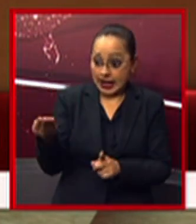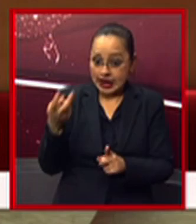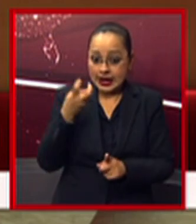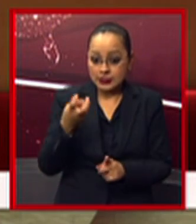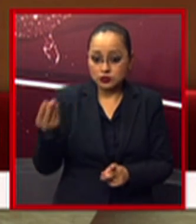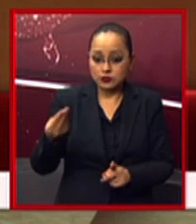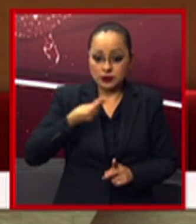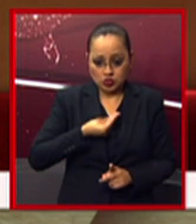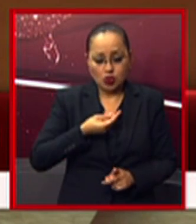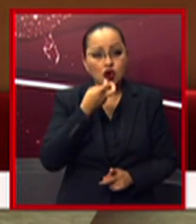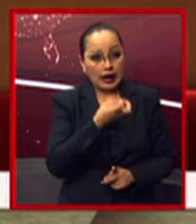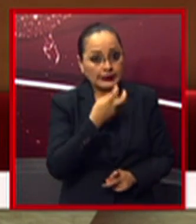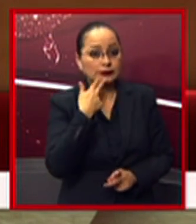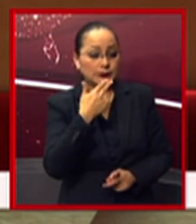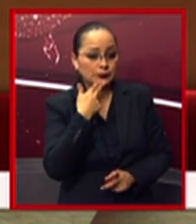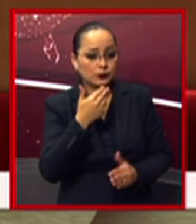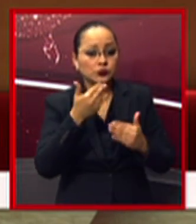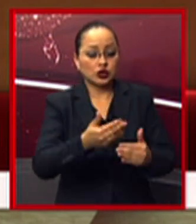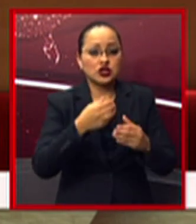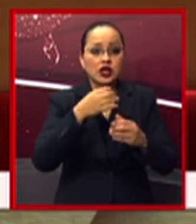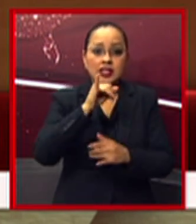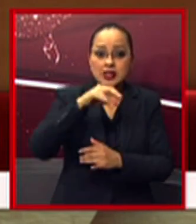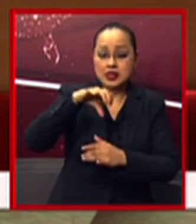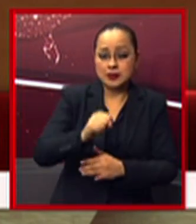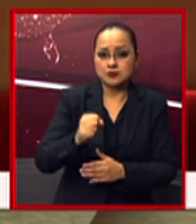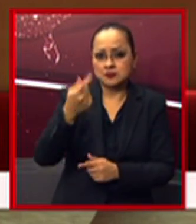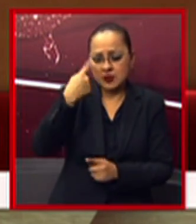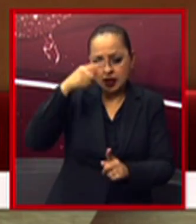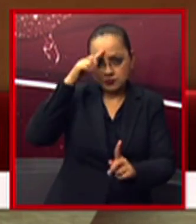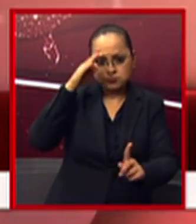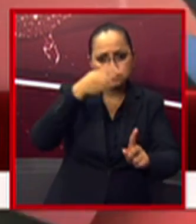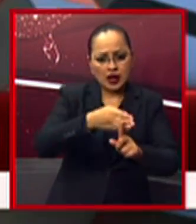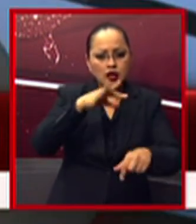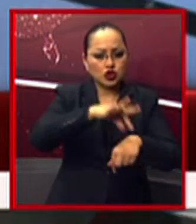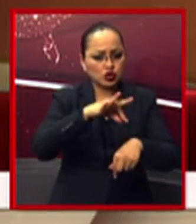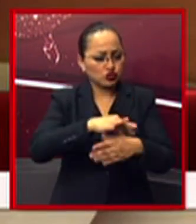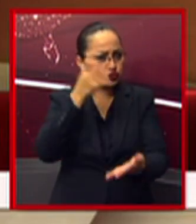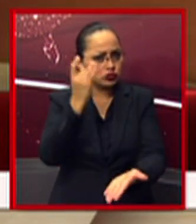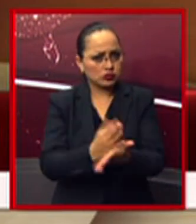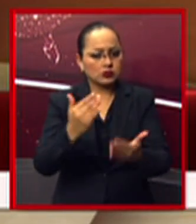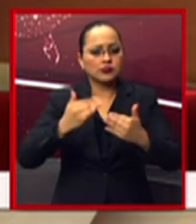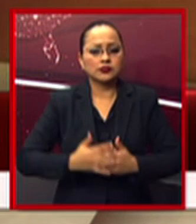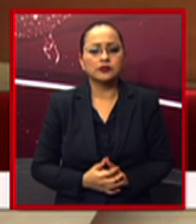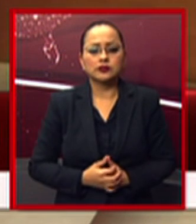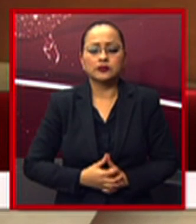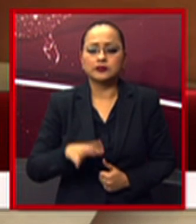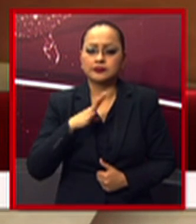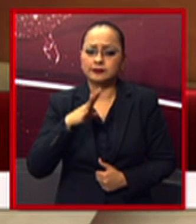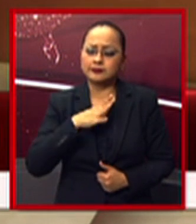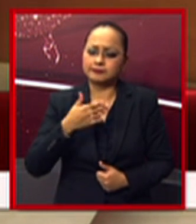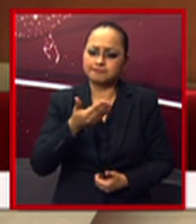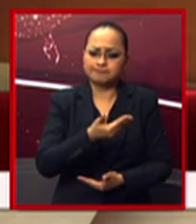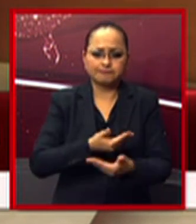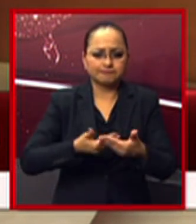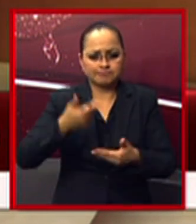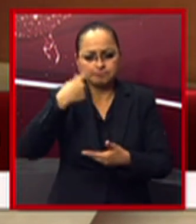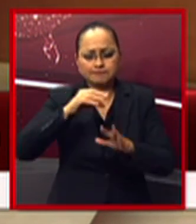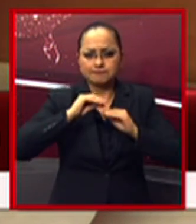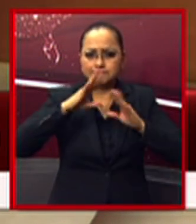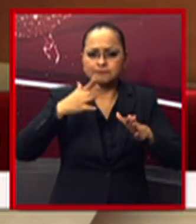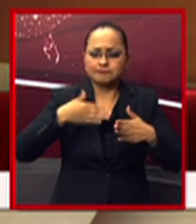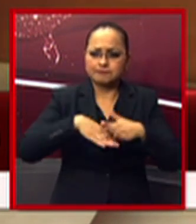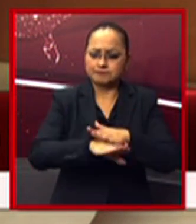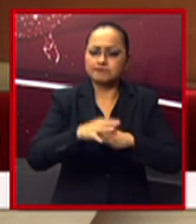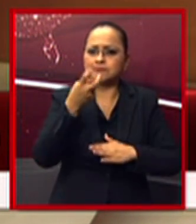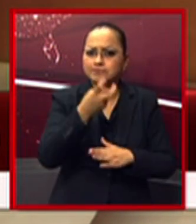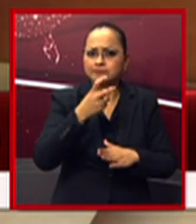Si es el caso del Seguro Social, para el propósito médico. abonen mucho a la dinámica de transparencia